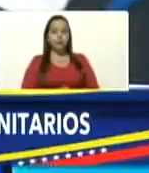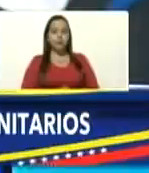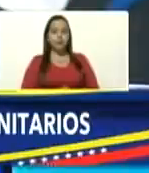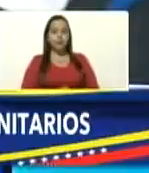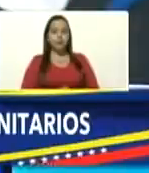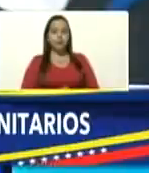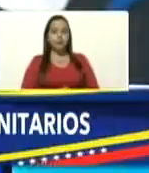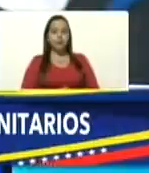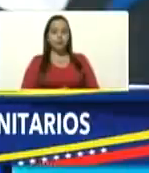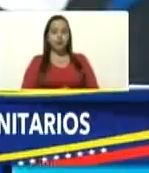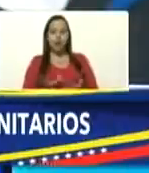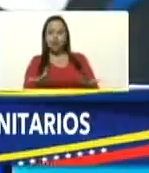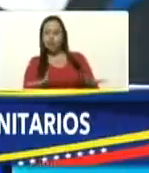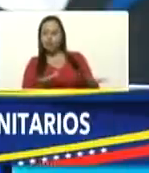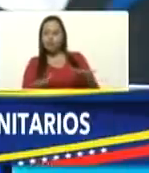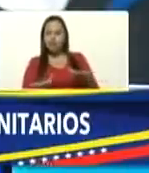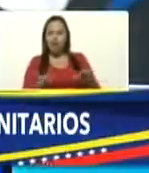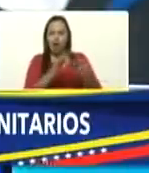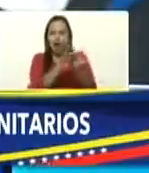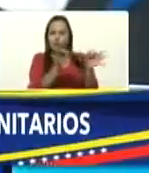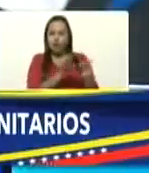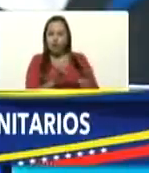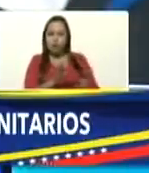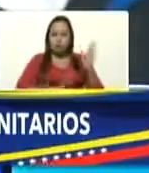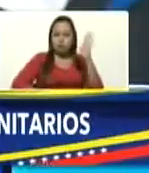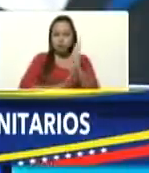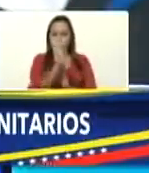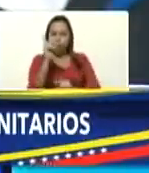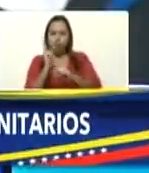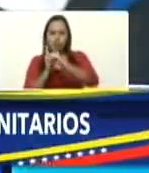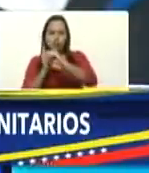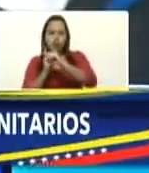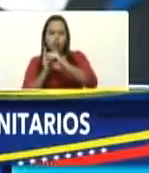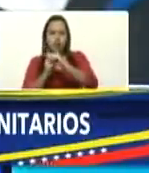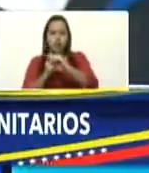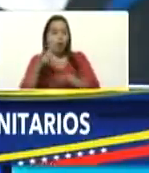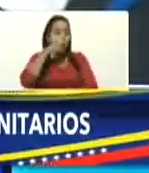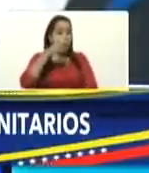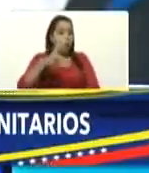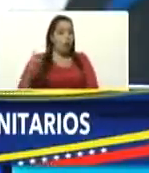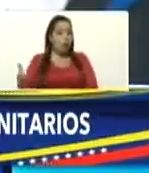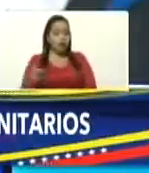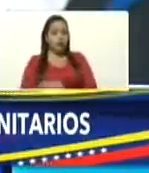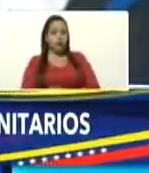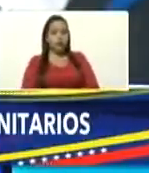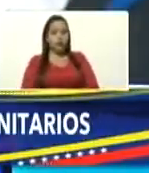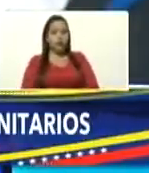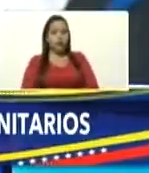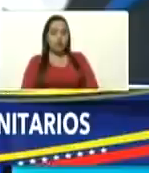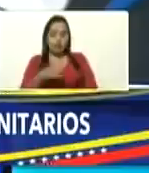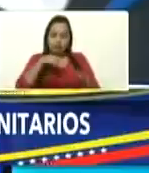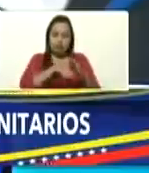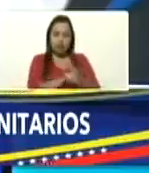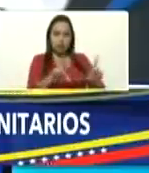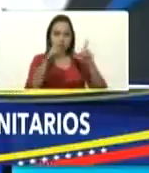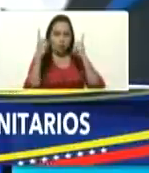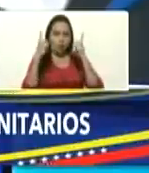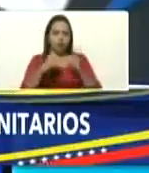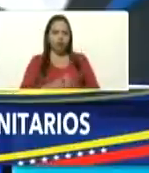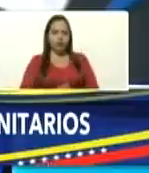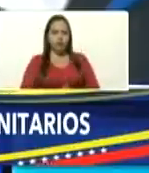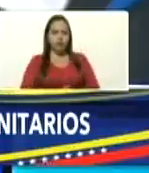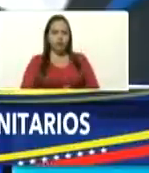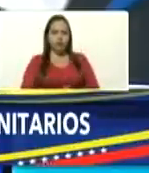que es una modalidad de evolución positiva del poder popular en La Guaira. En